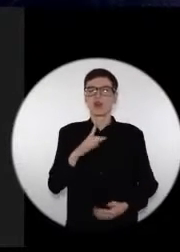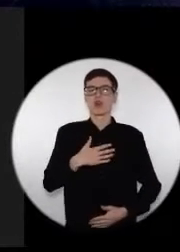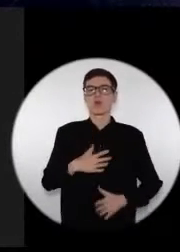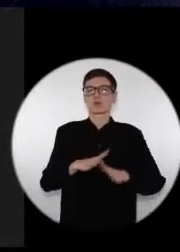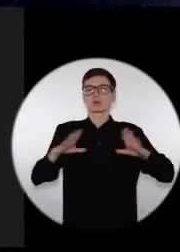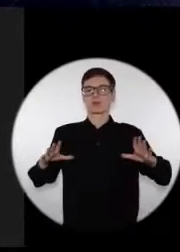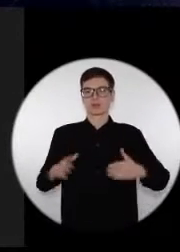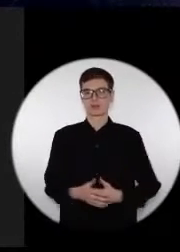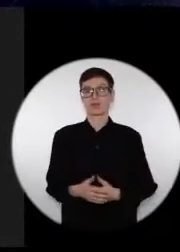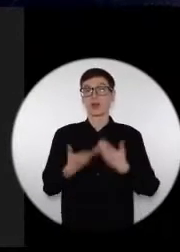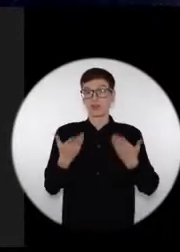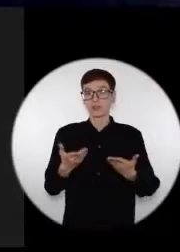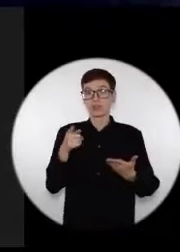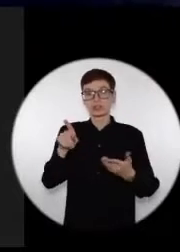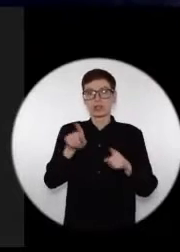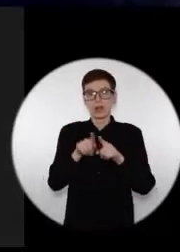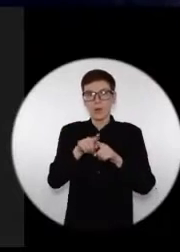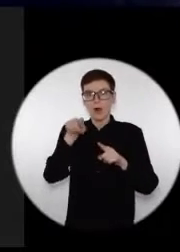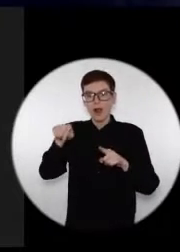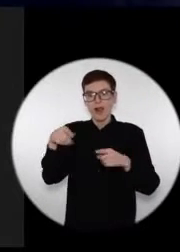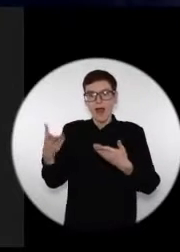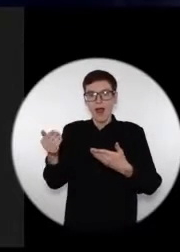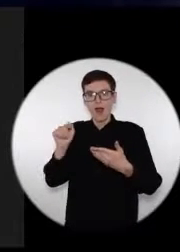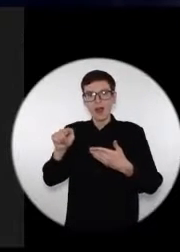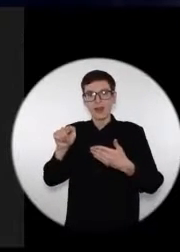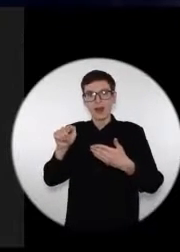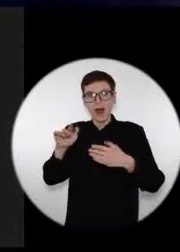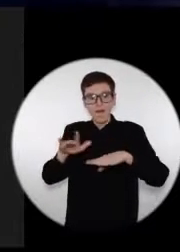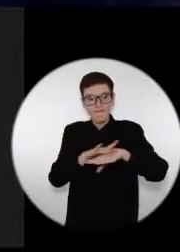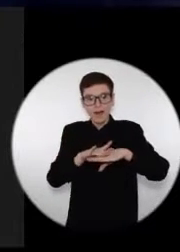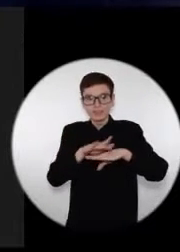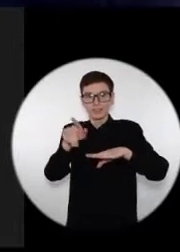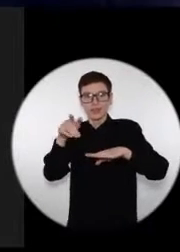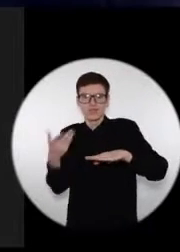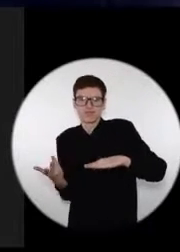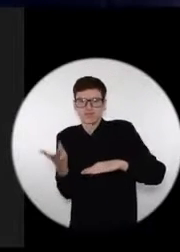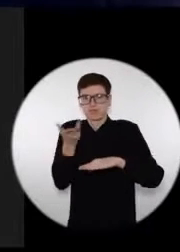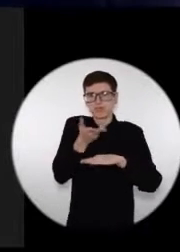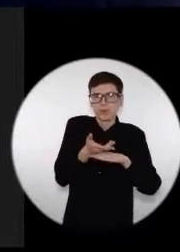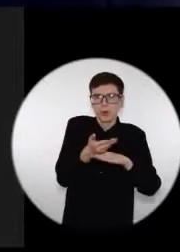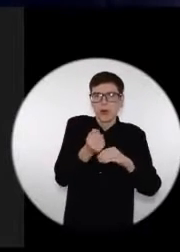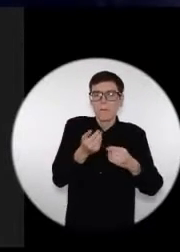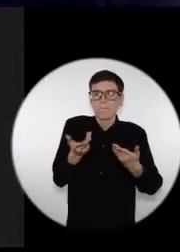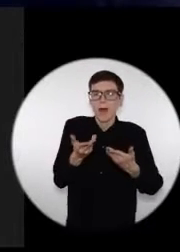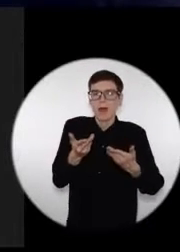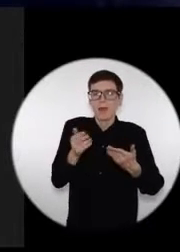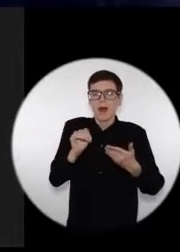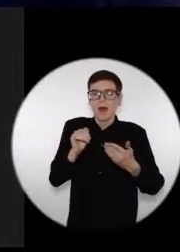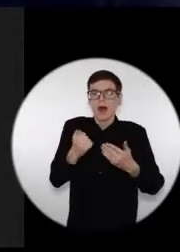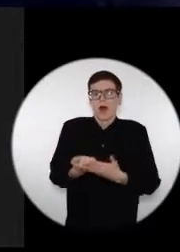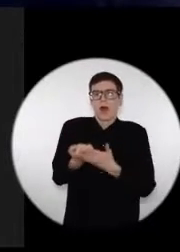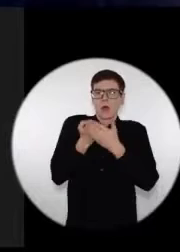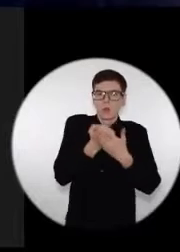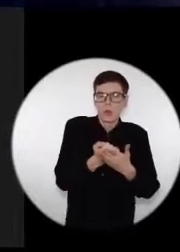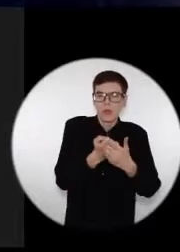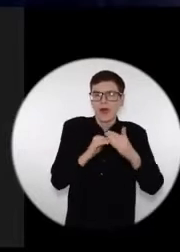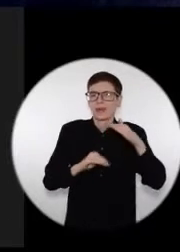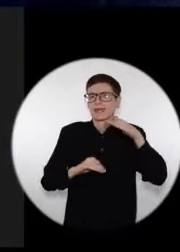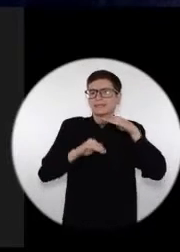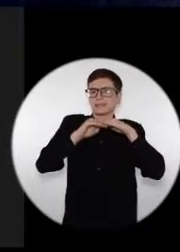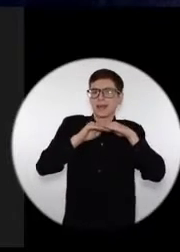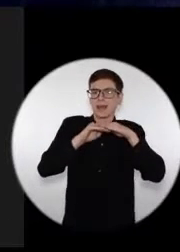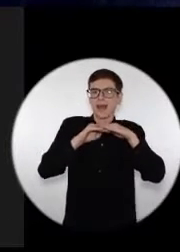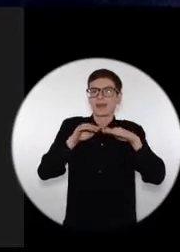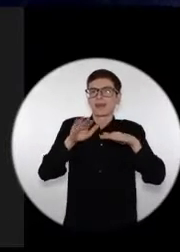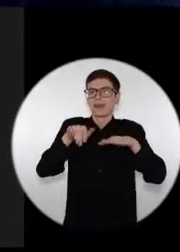ahí parece que tú estés llenando un poco una un vacío también editorial porque está dedicado quizás un